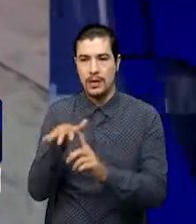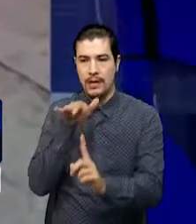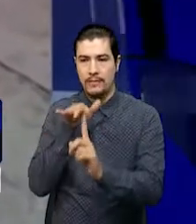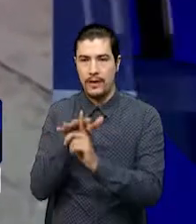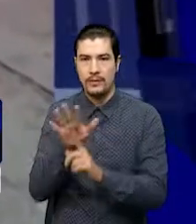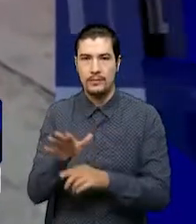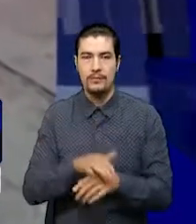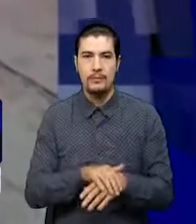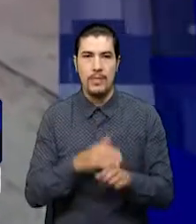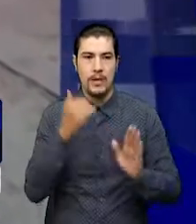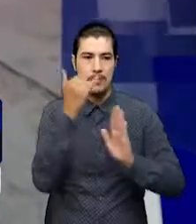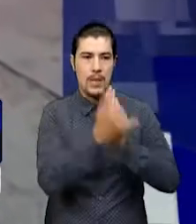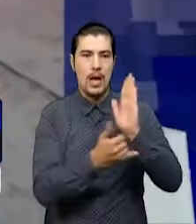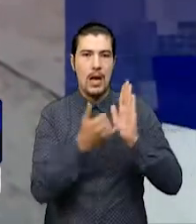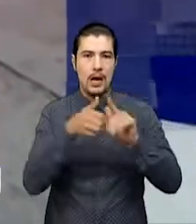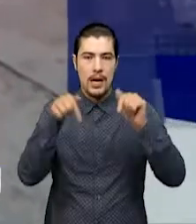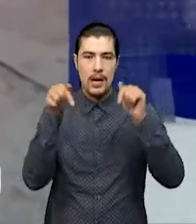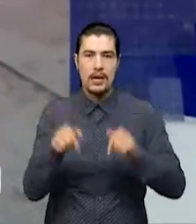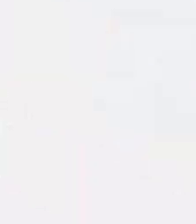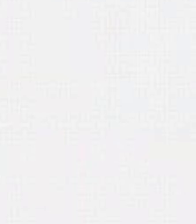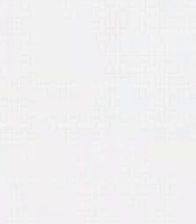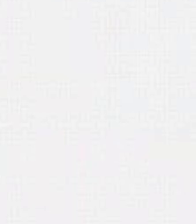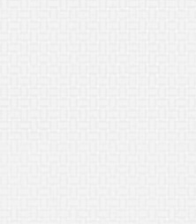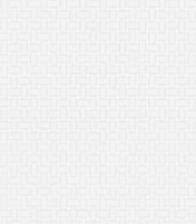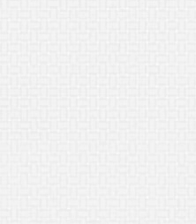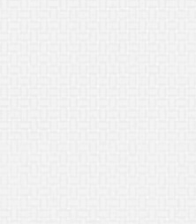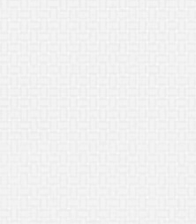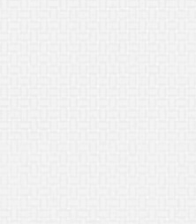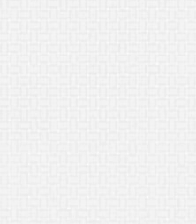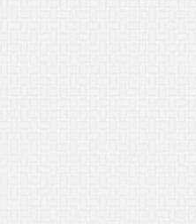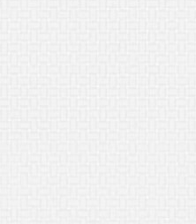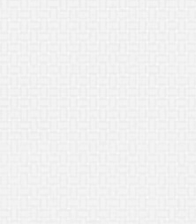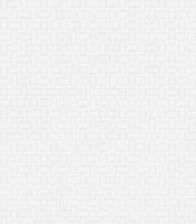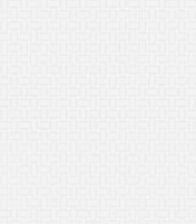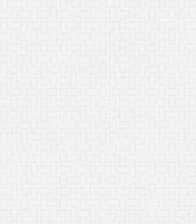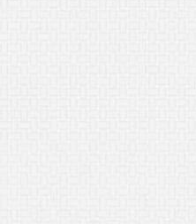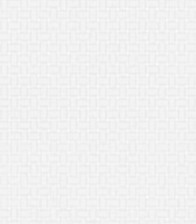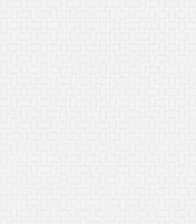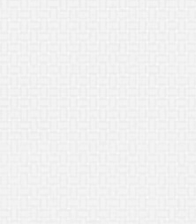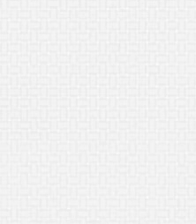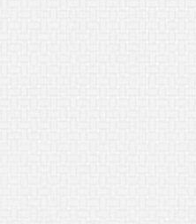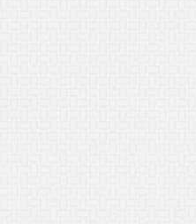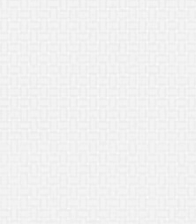imagen del día en oriente de noticias canal de tocón